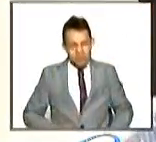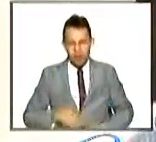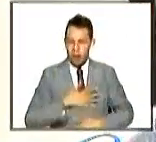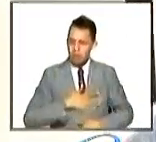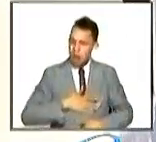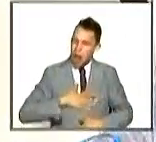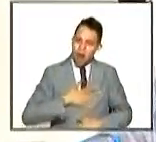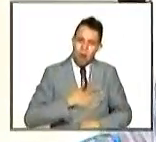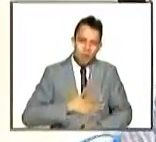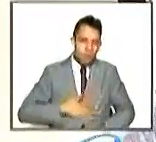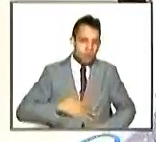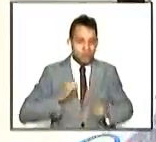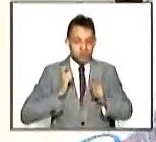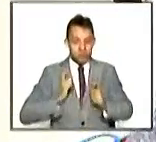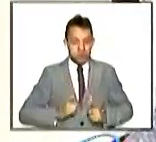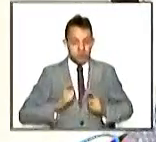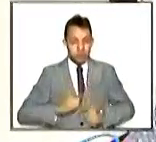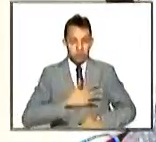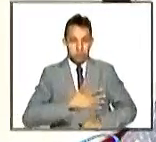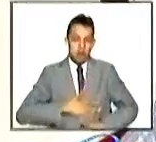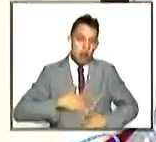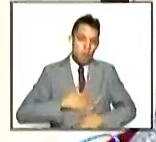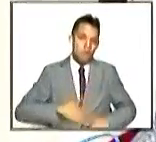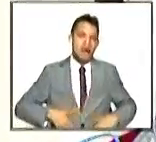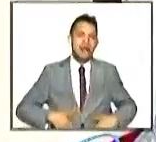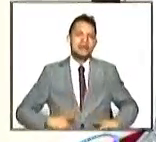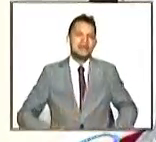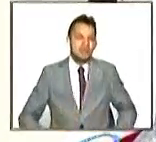malestar, mucho agotamiento,